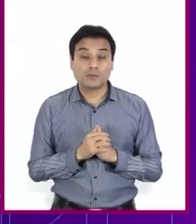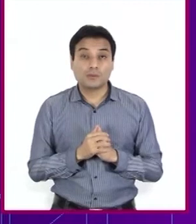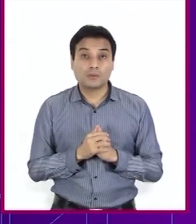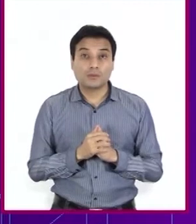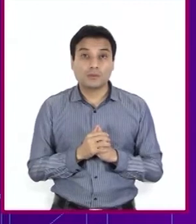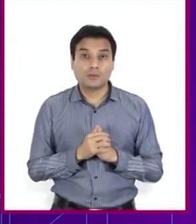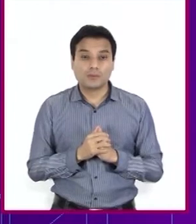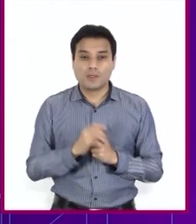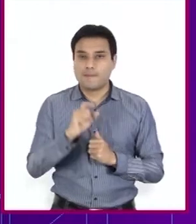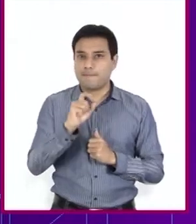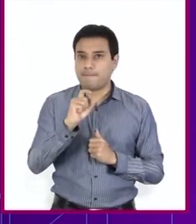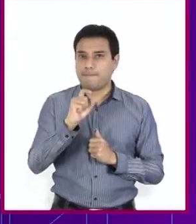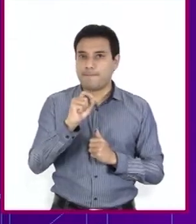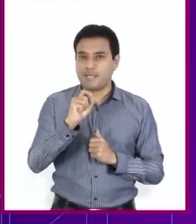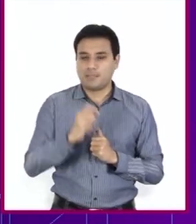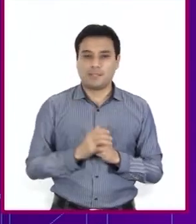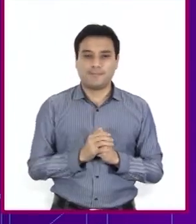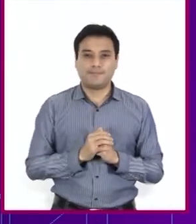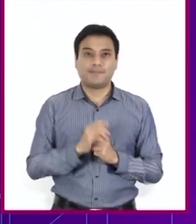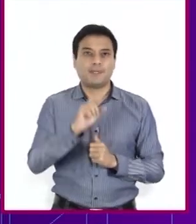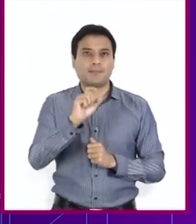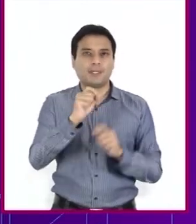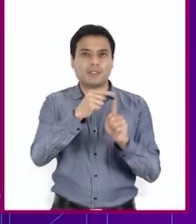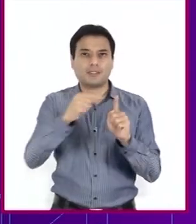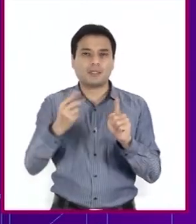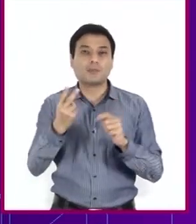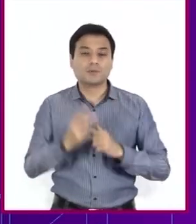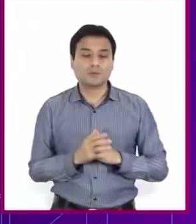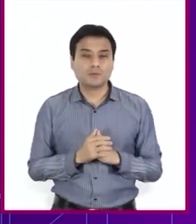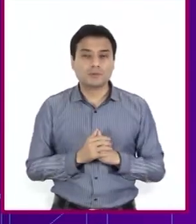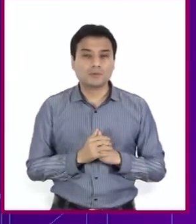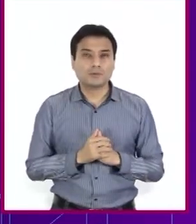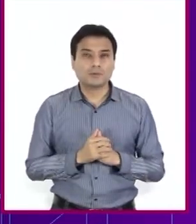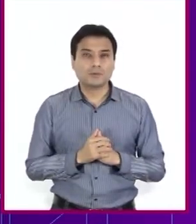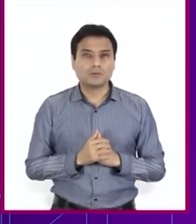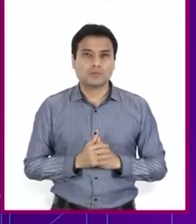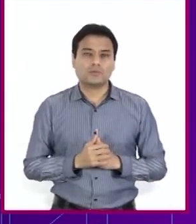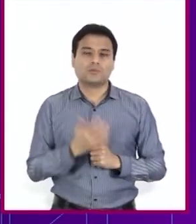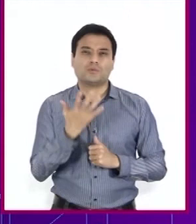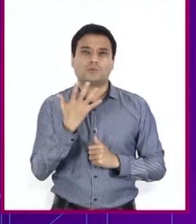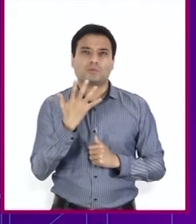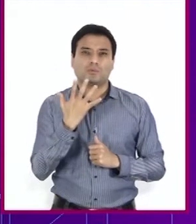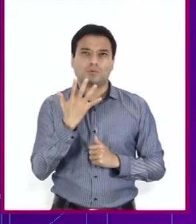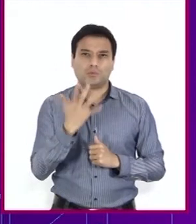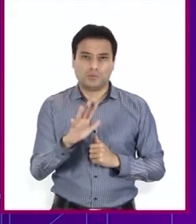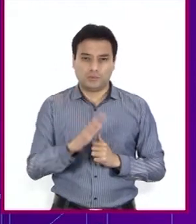igual a 20. 20 entre 2 es igual a 10.